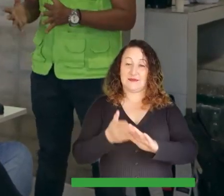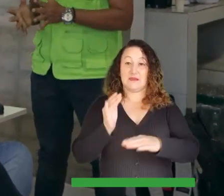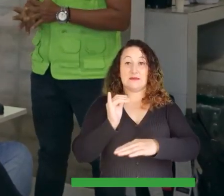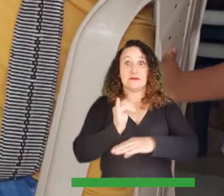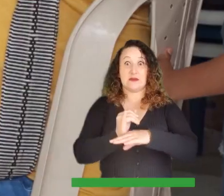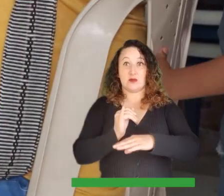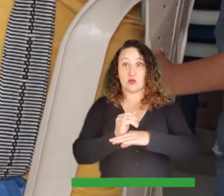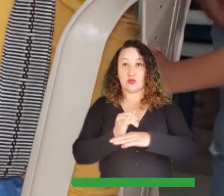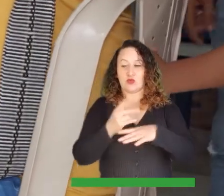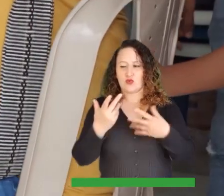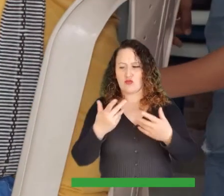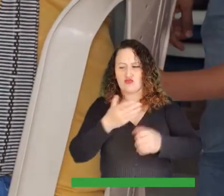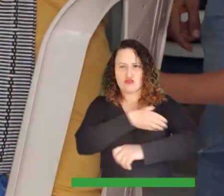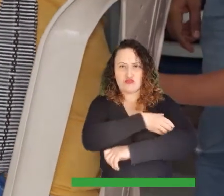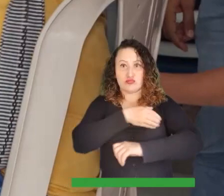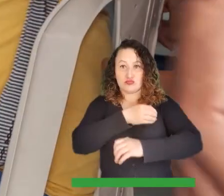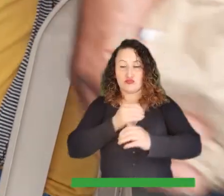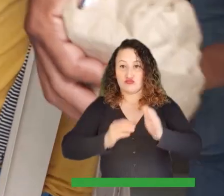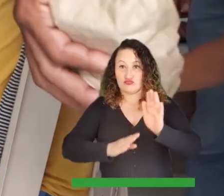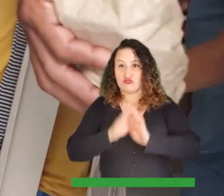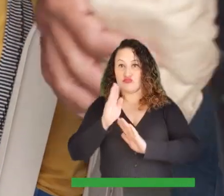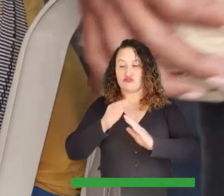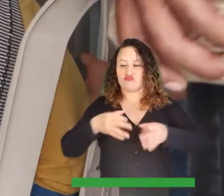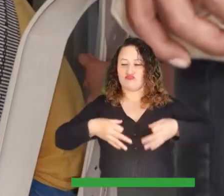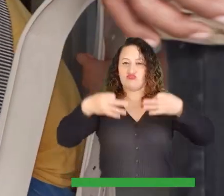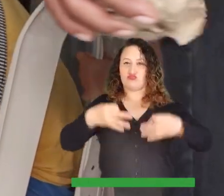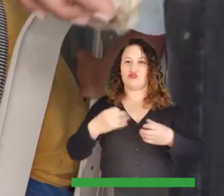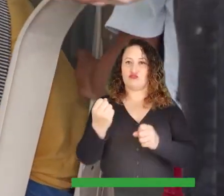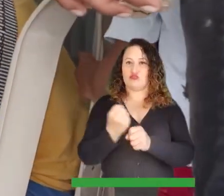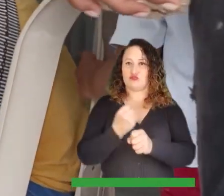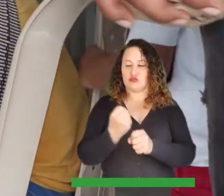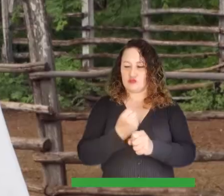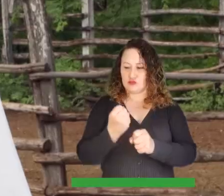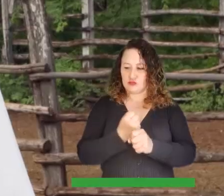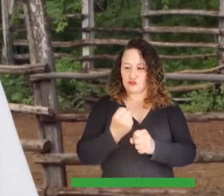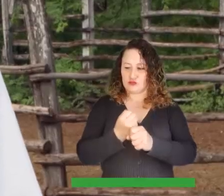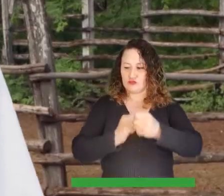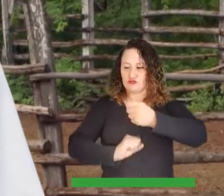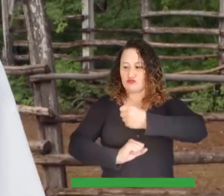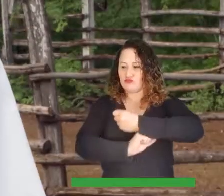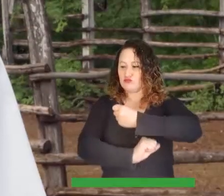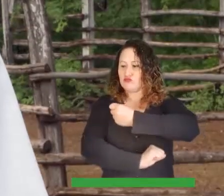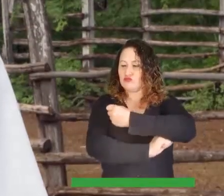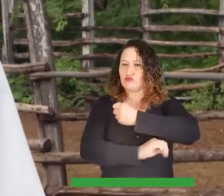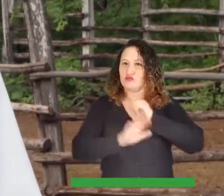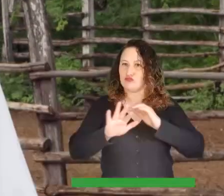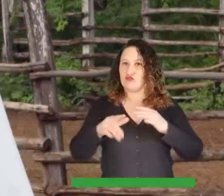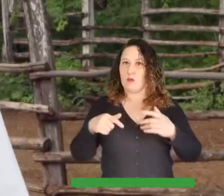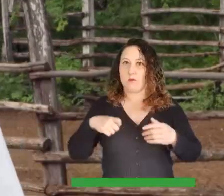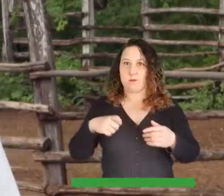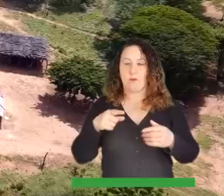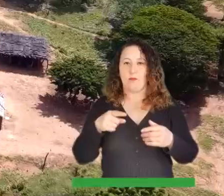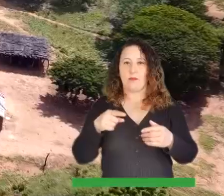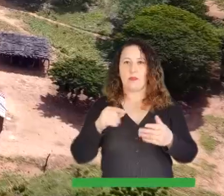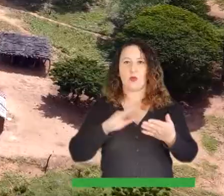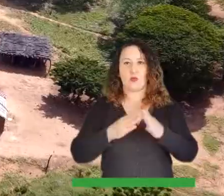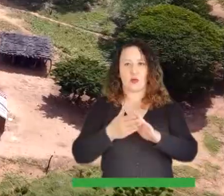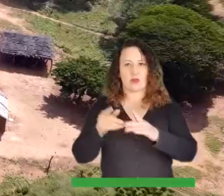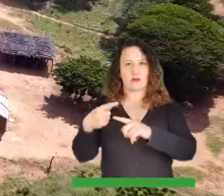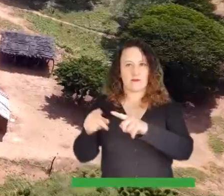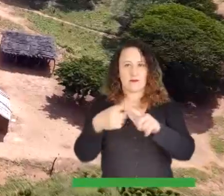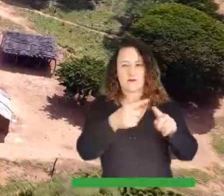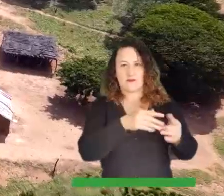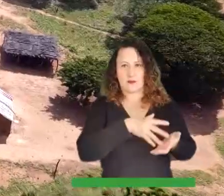instituto potencializa y reafirma sus trabajos para fortalecer las producciones de estas comunidades vulnerables